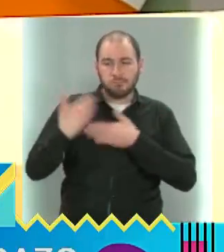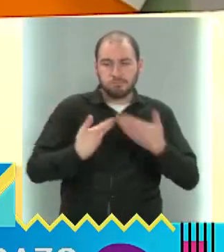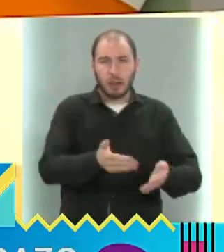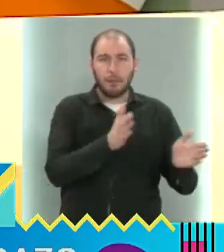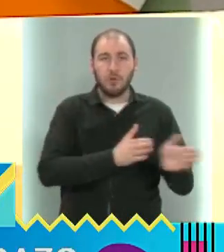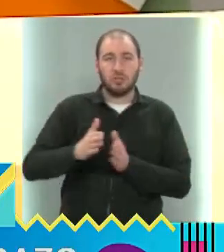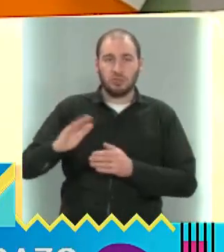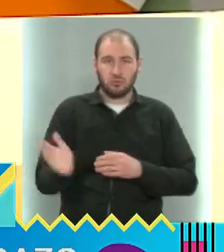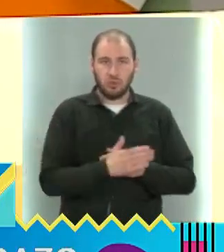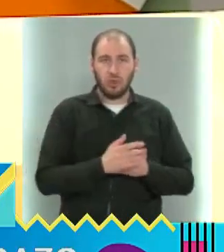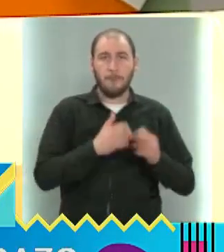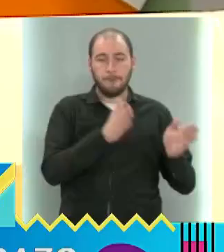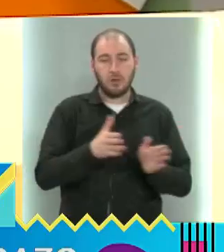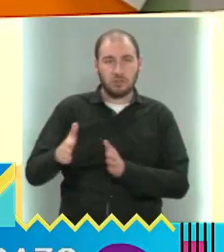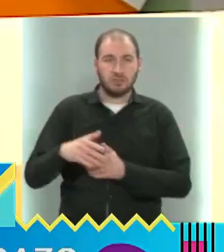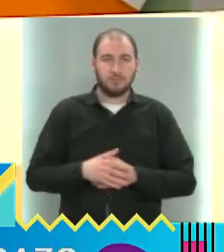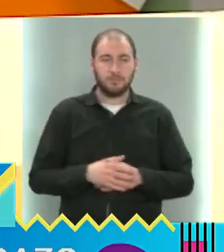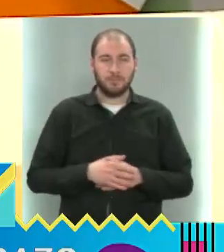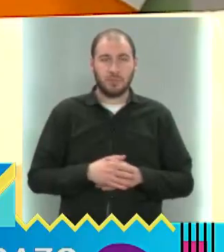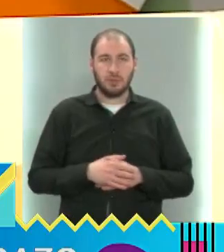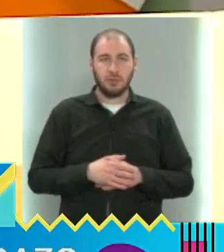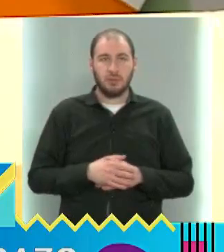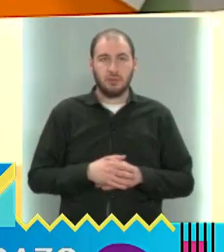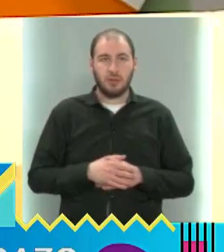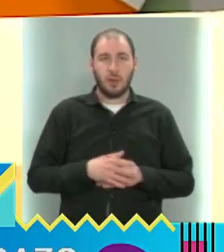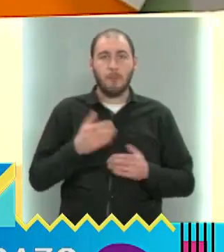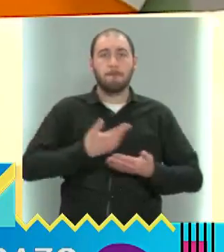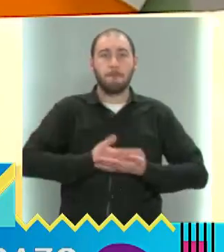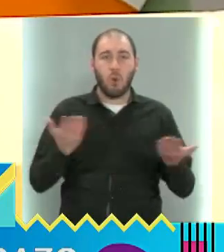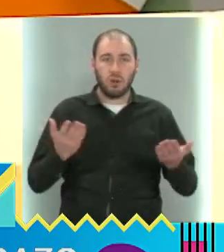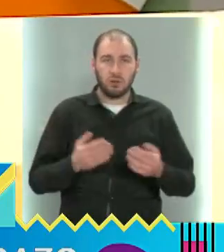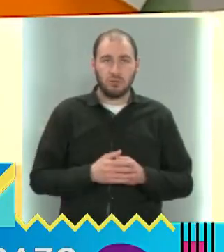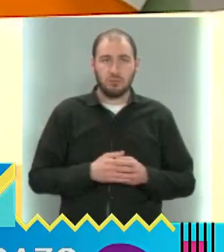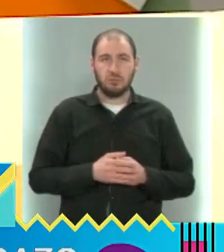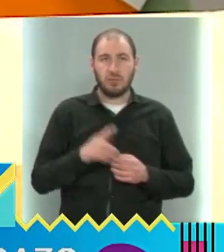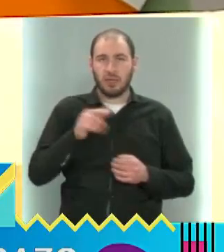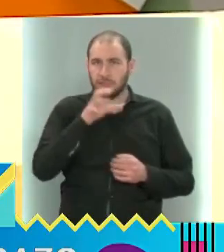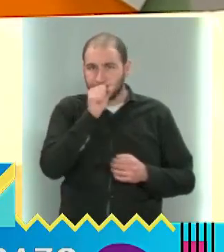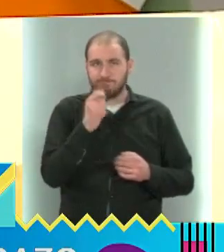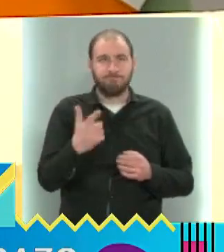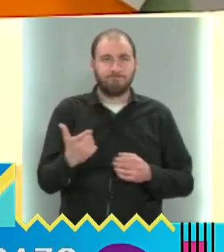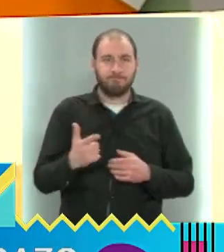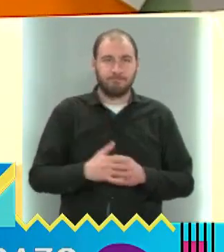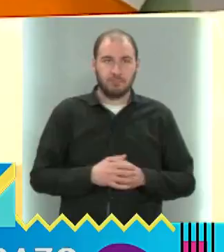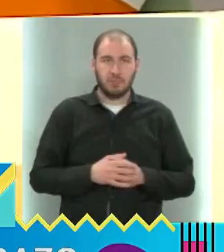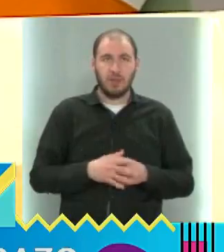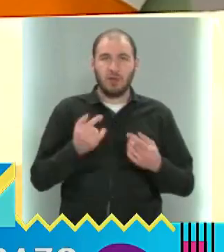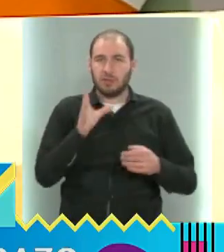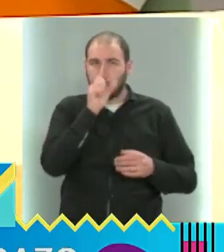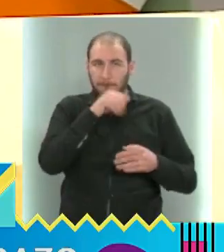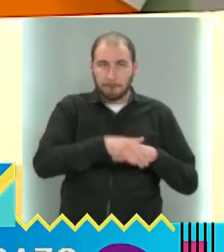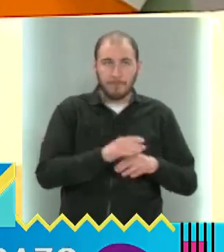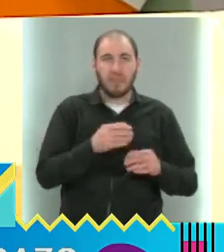todo el proceso, ¿no? Ha sido un proceso absolutamente público, acá no hay nada escondido, nada que se quiera